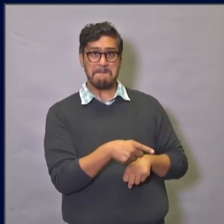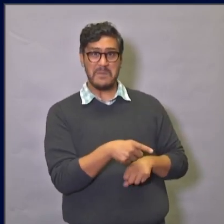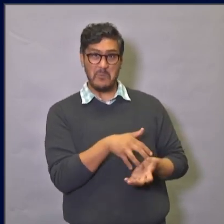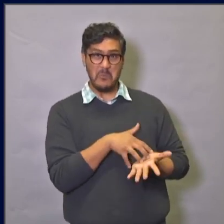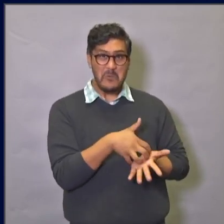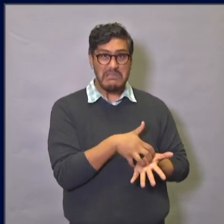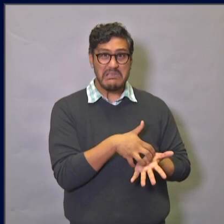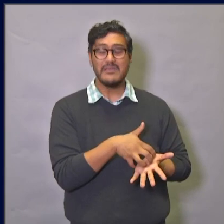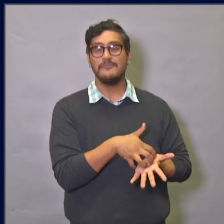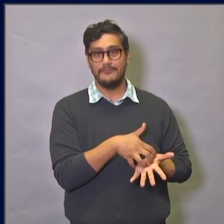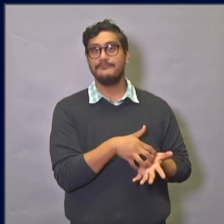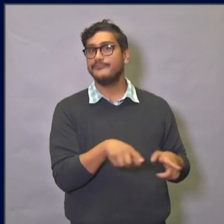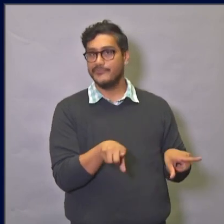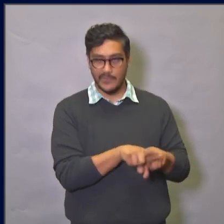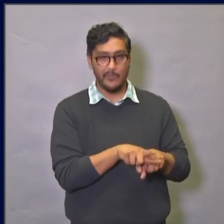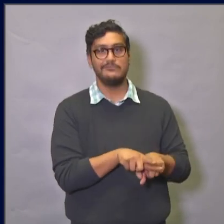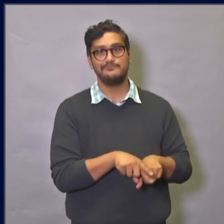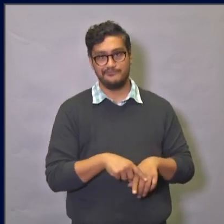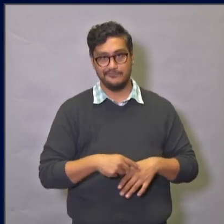please.